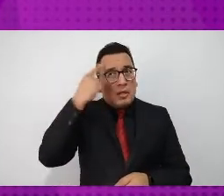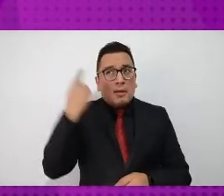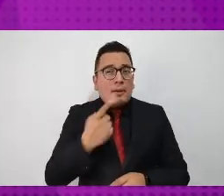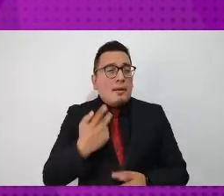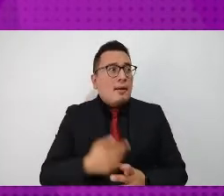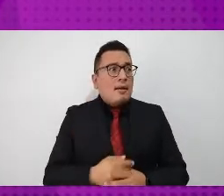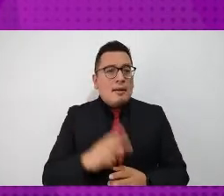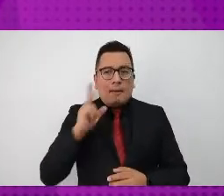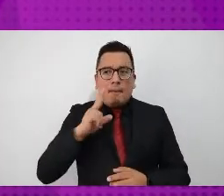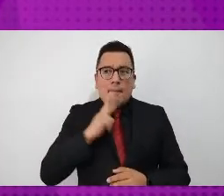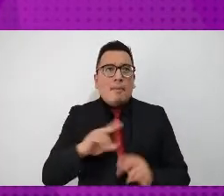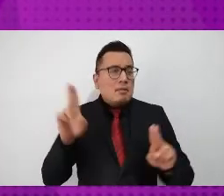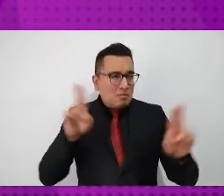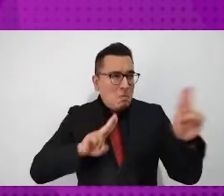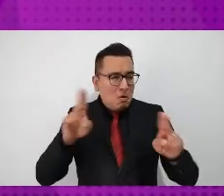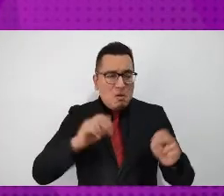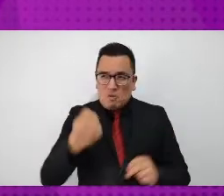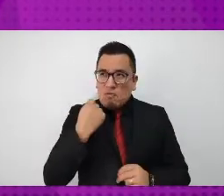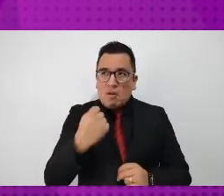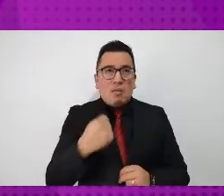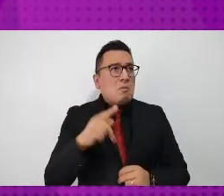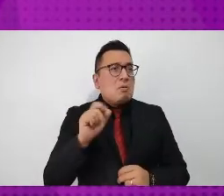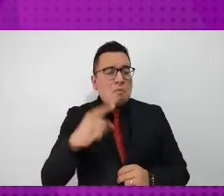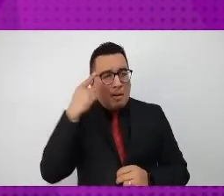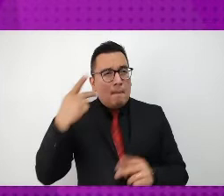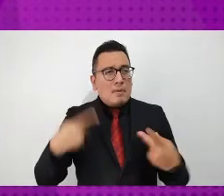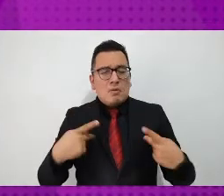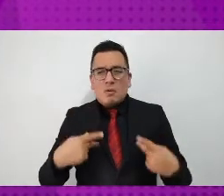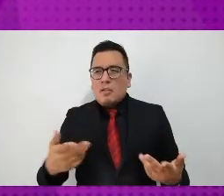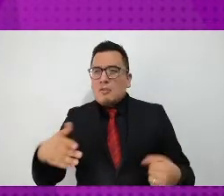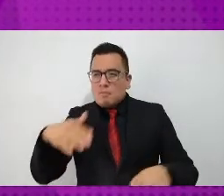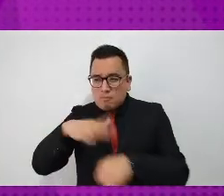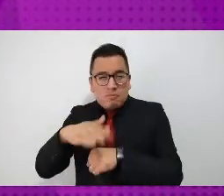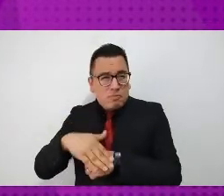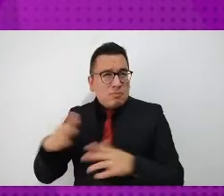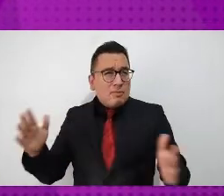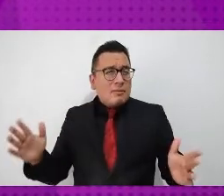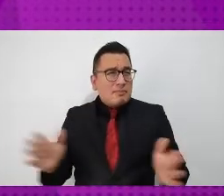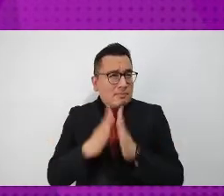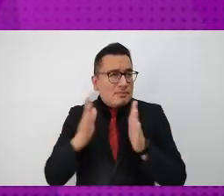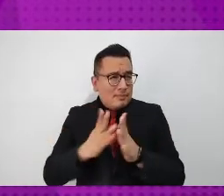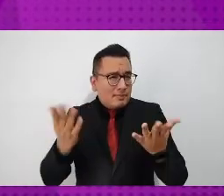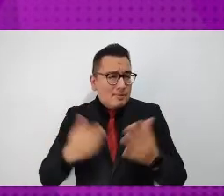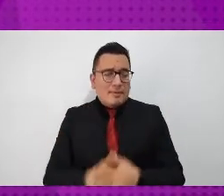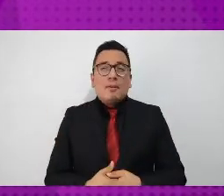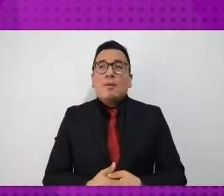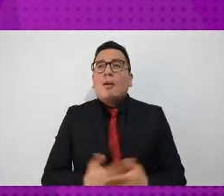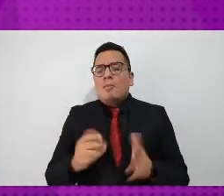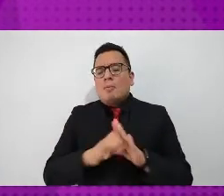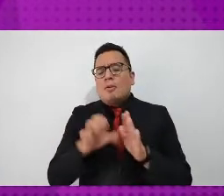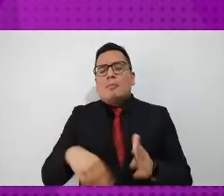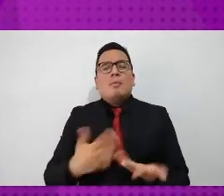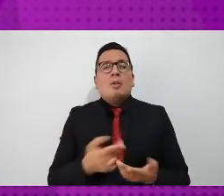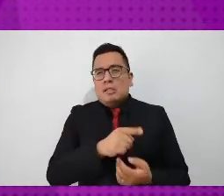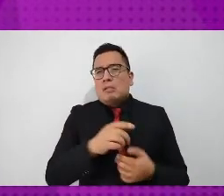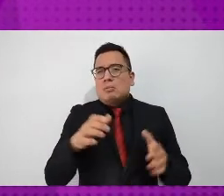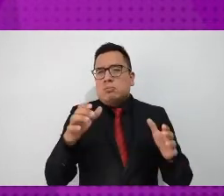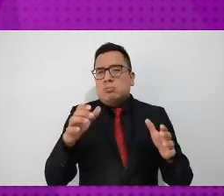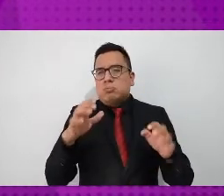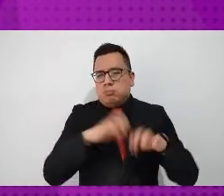la para fortalecer la democracia y favorecer la participación de la ciudadanía y en el caso específico de las urnas electrónicas